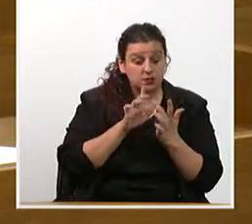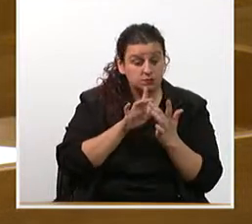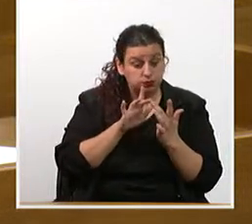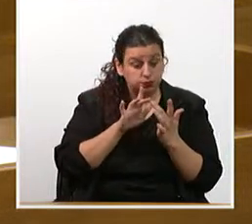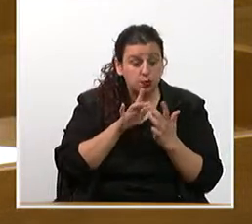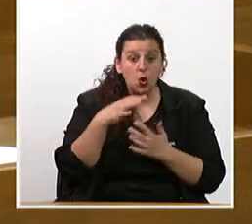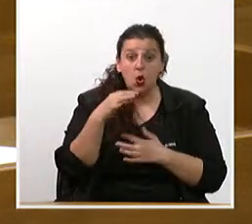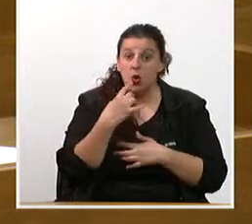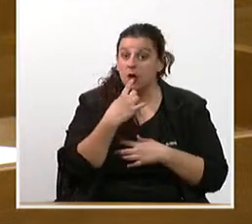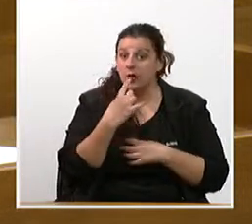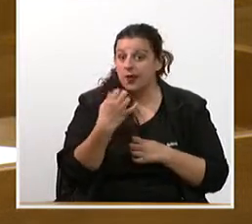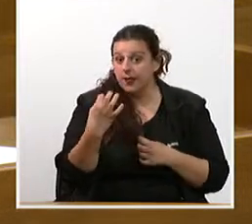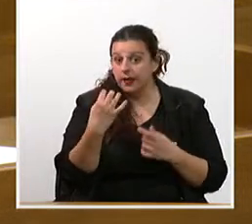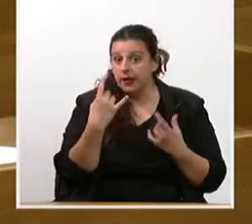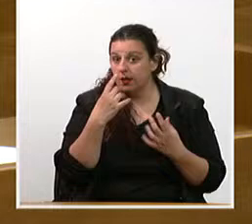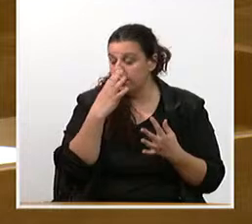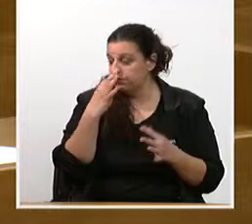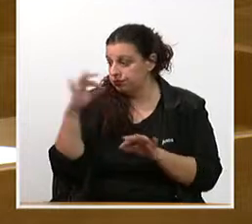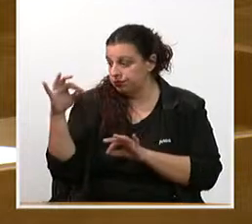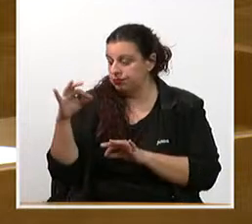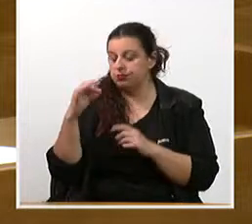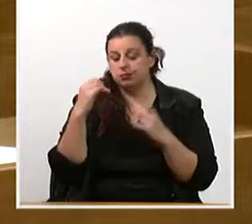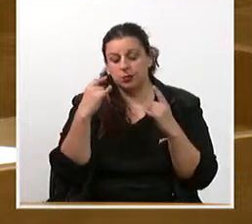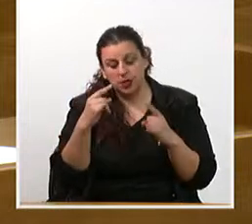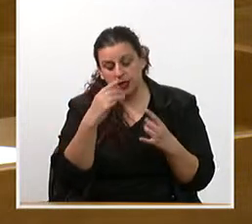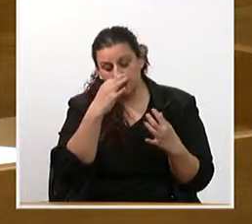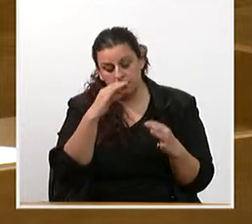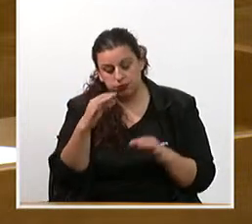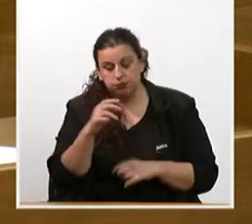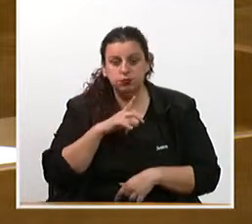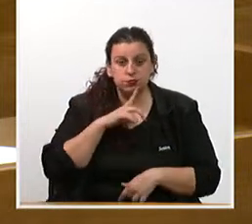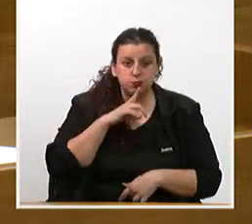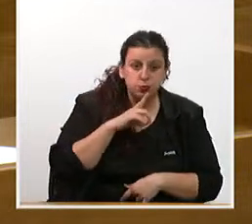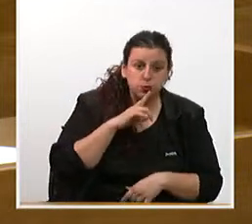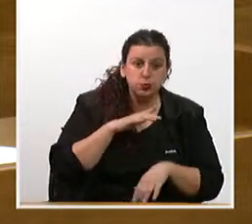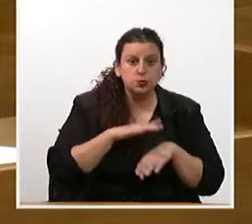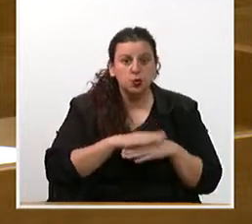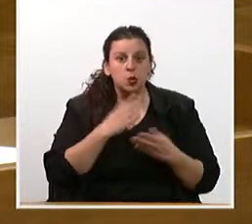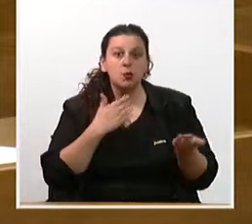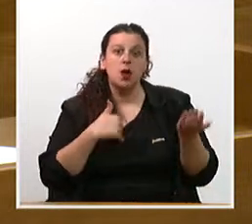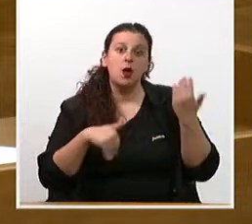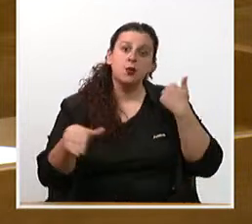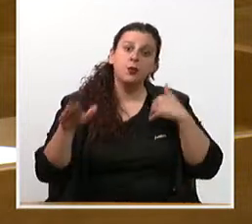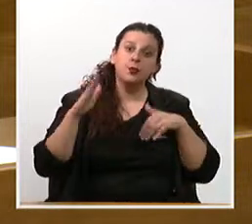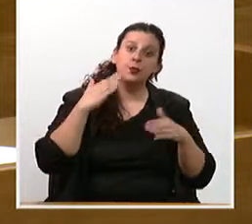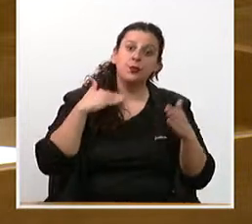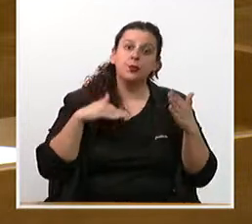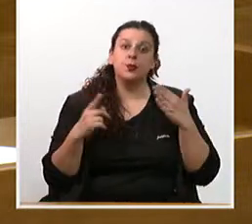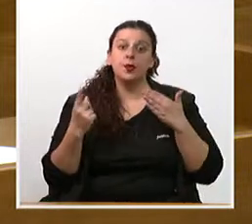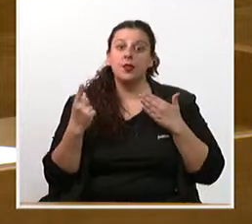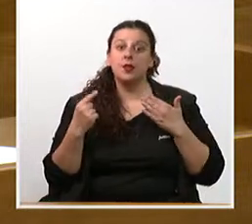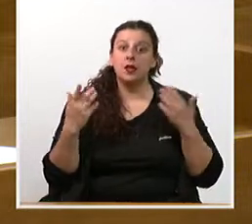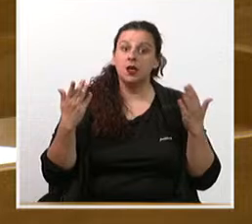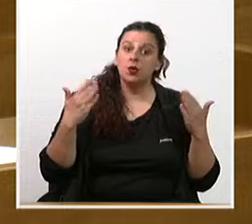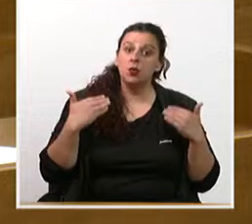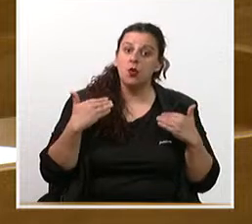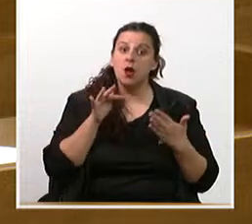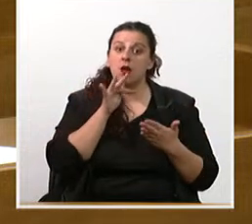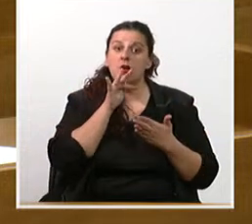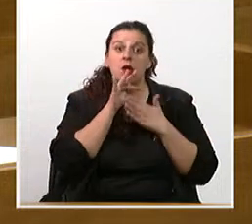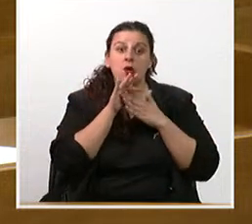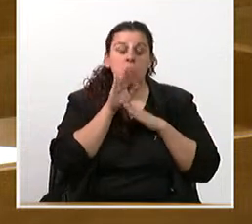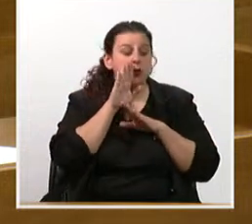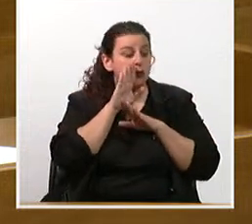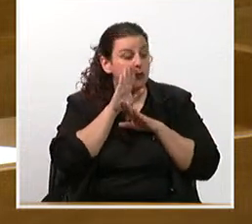decir que el botanic el gobierno de chimo puch Eh no ha dejado ni un euro en las arcas autonómicas que no puede cumplir con el compromiso adquirido en la